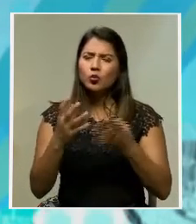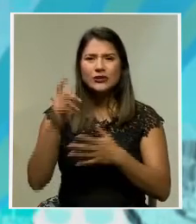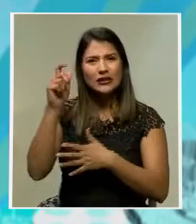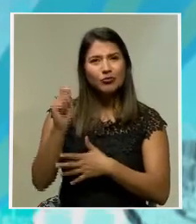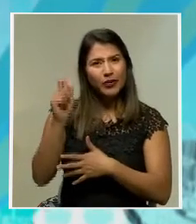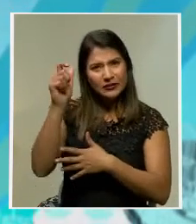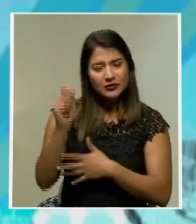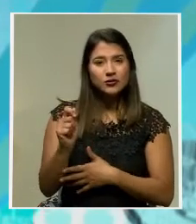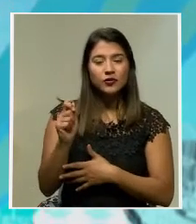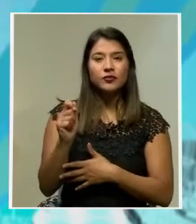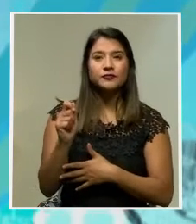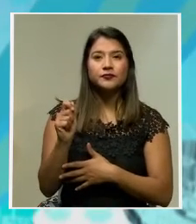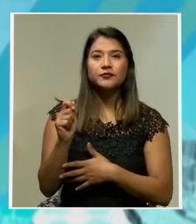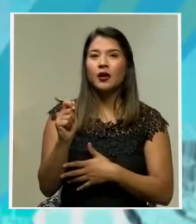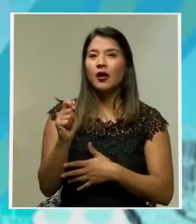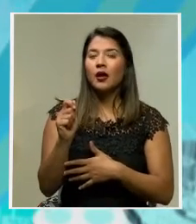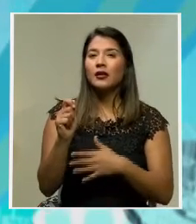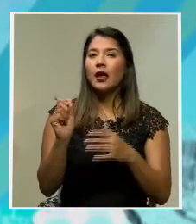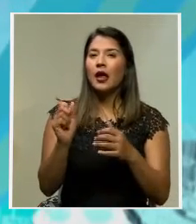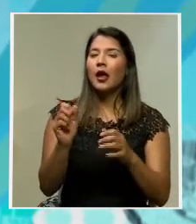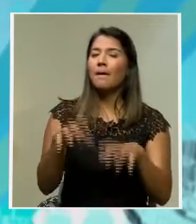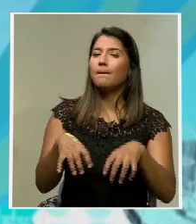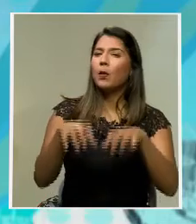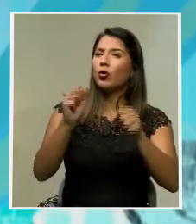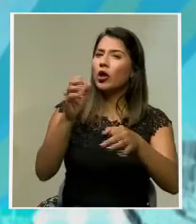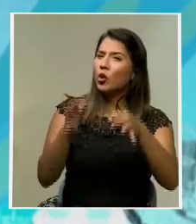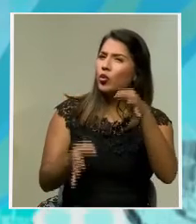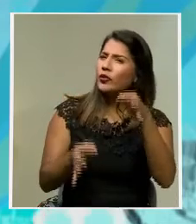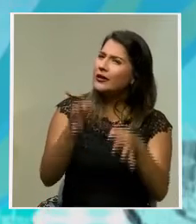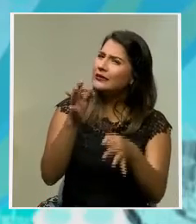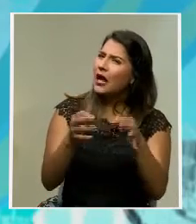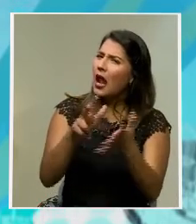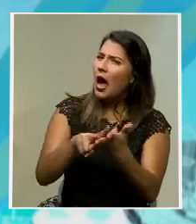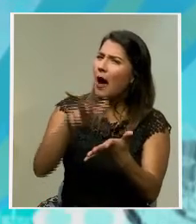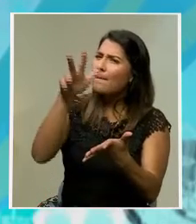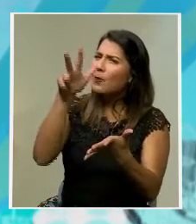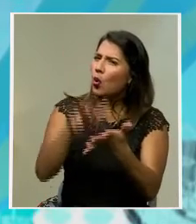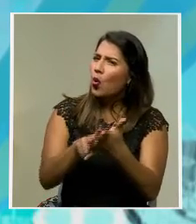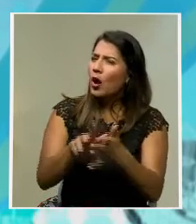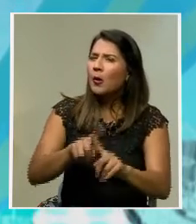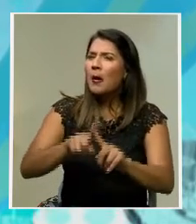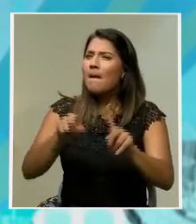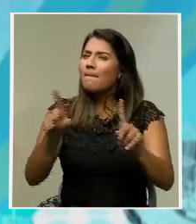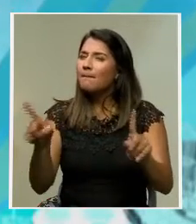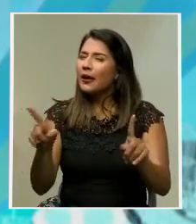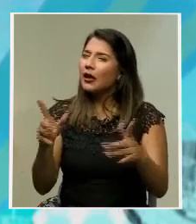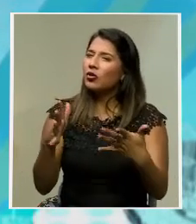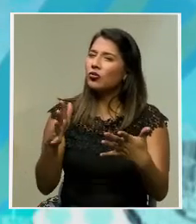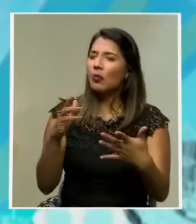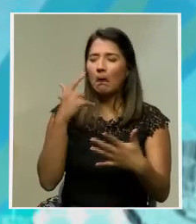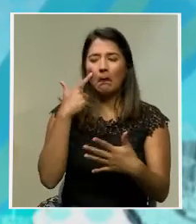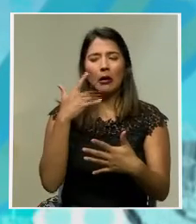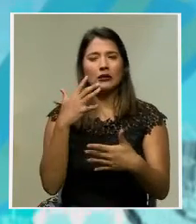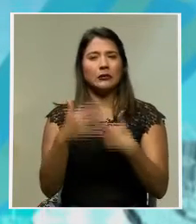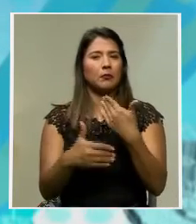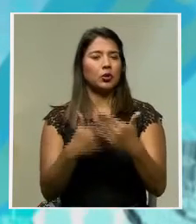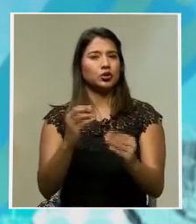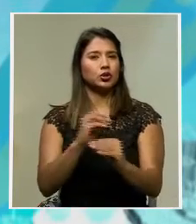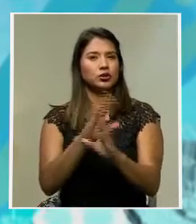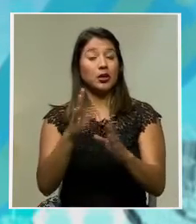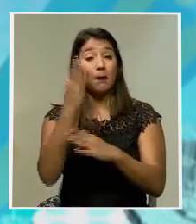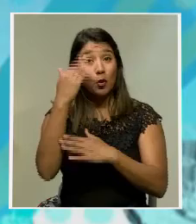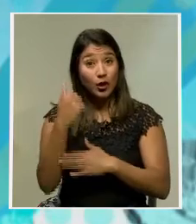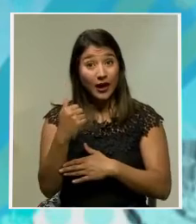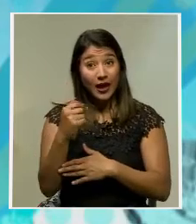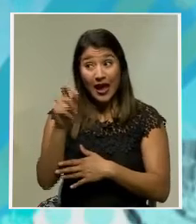rozando los límites de la ley o con una interpretación que no era literal de la ley, porque las personas que las